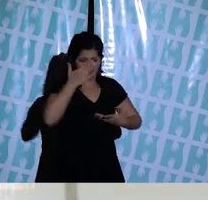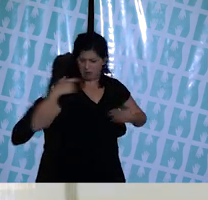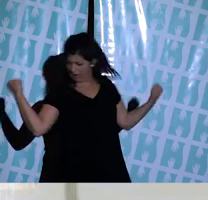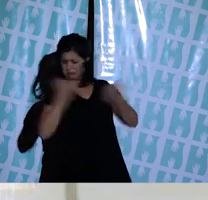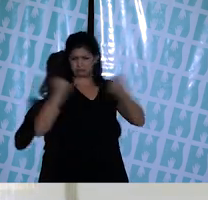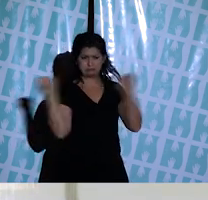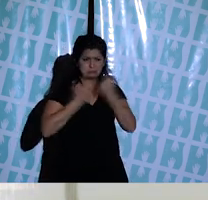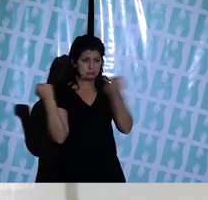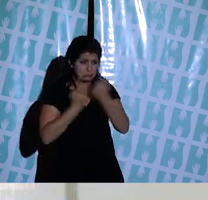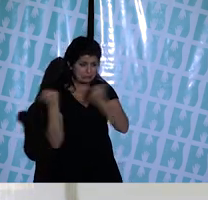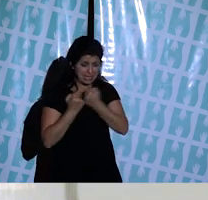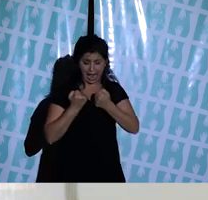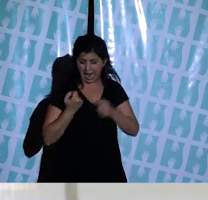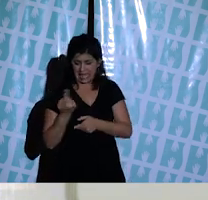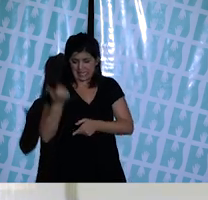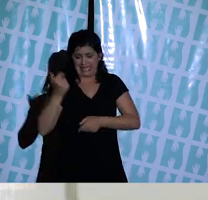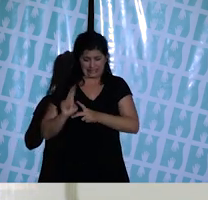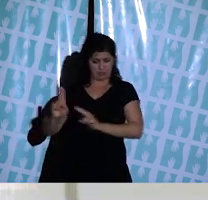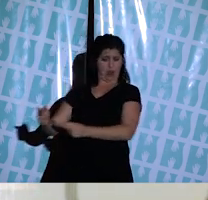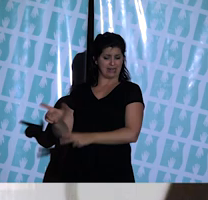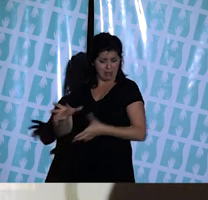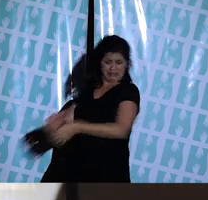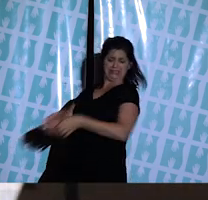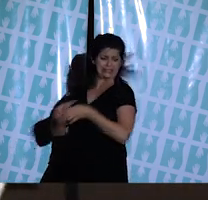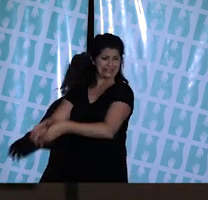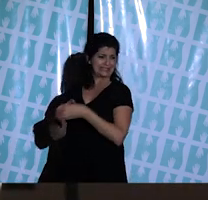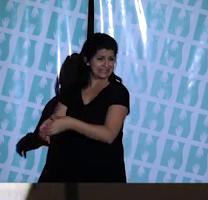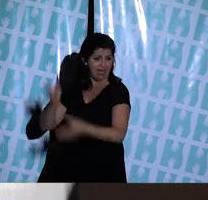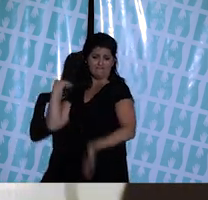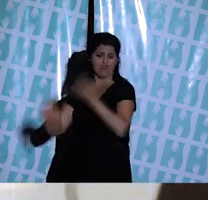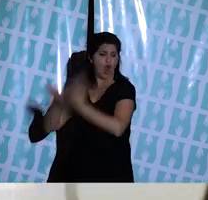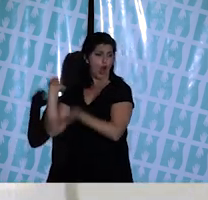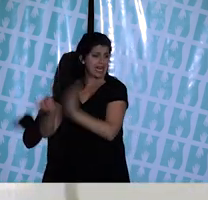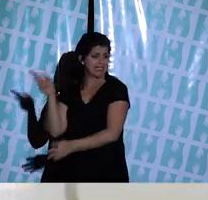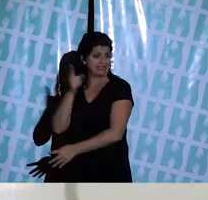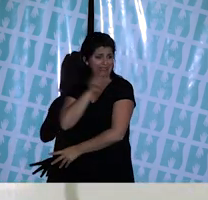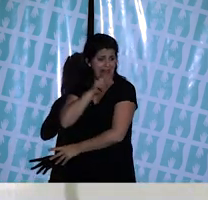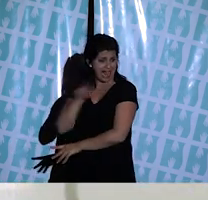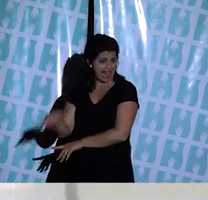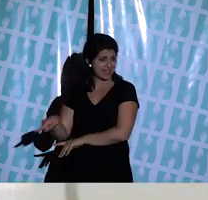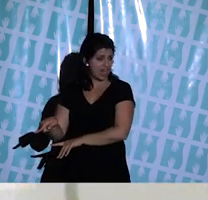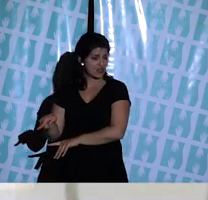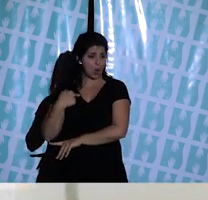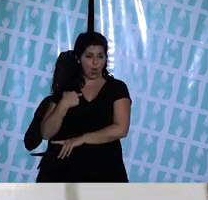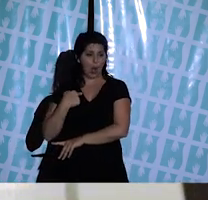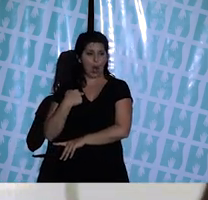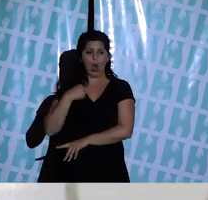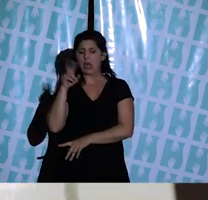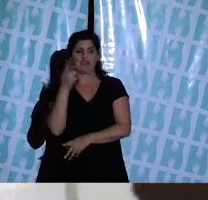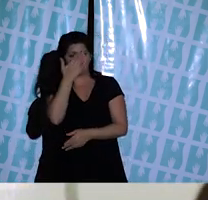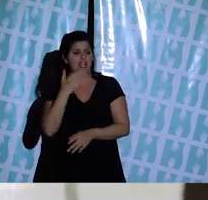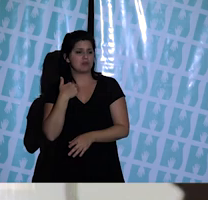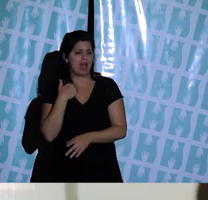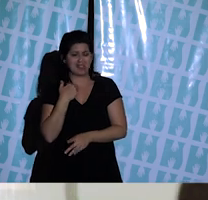casi le sacaron, no la mató de casualidad, violencia de género, y después ella violó de nuevo